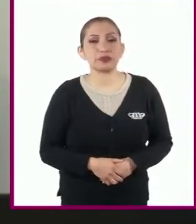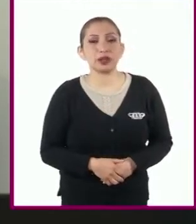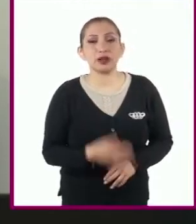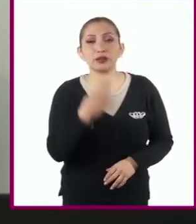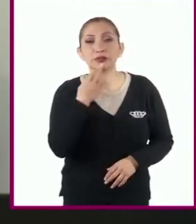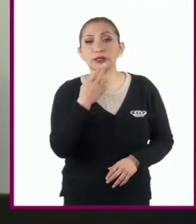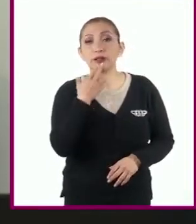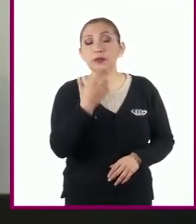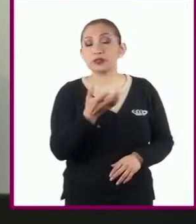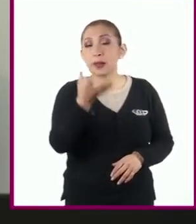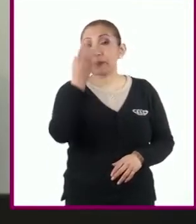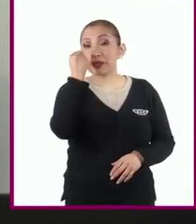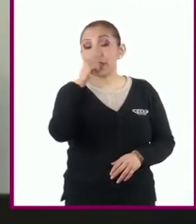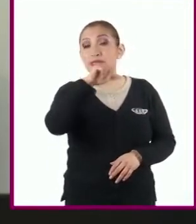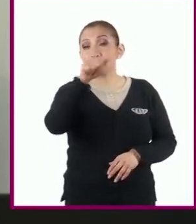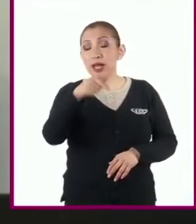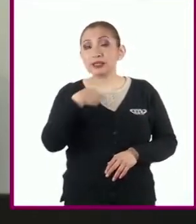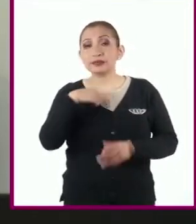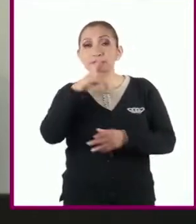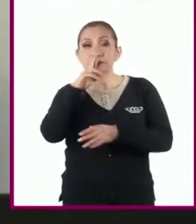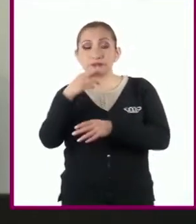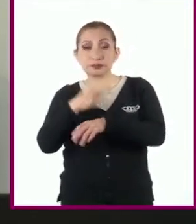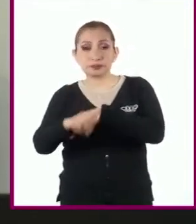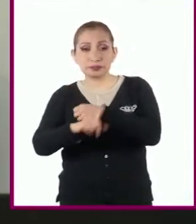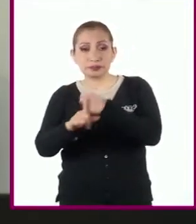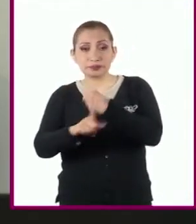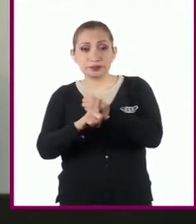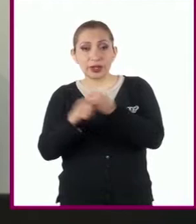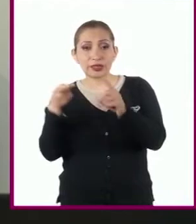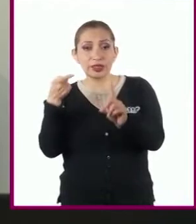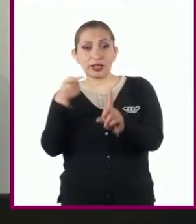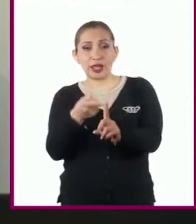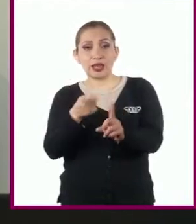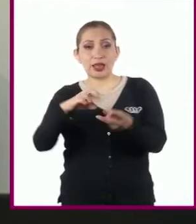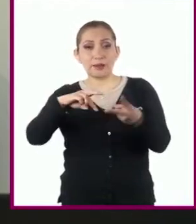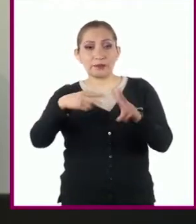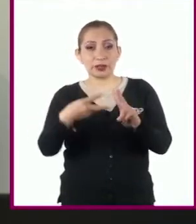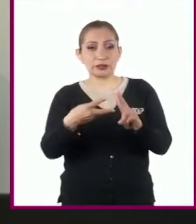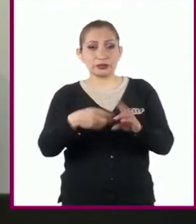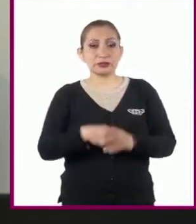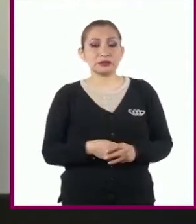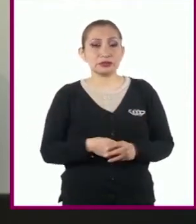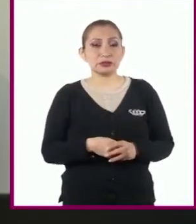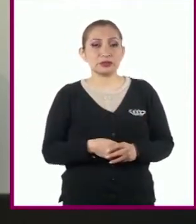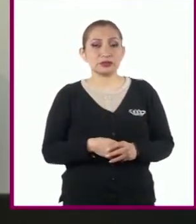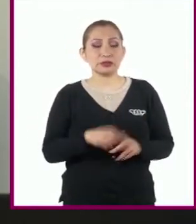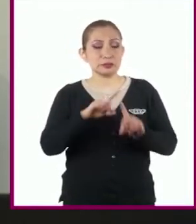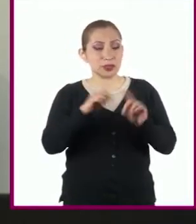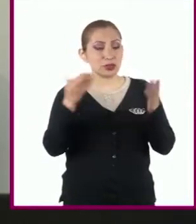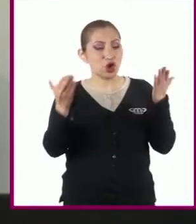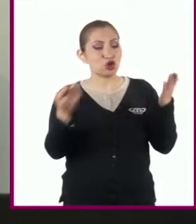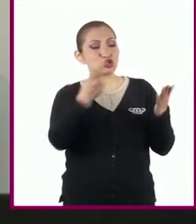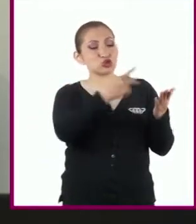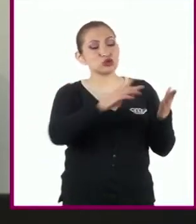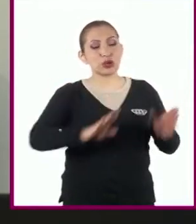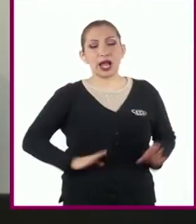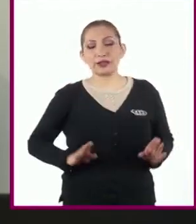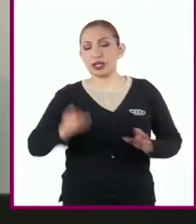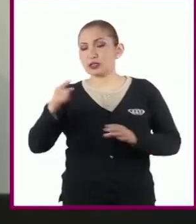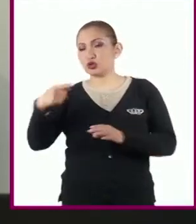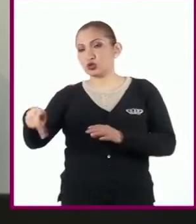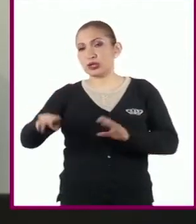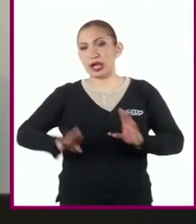Aplicaremos lo aprendido al resolver problemas de proporcionalidad directa e inversa, distinguiendo sus